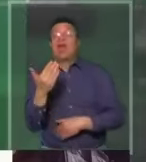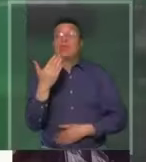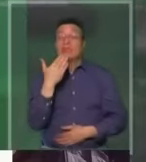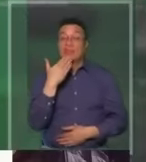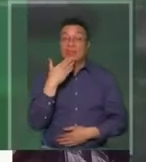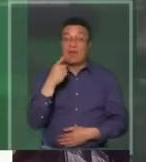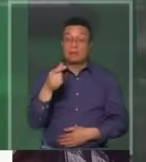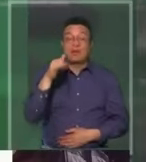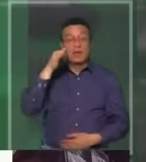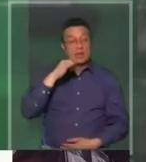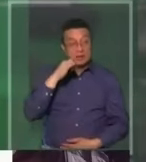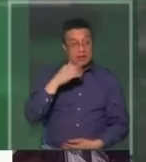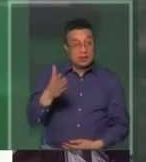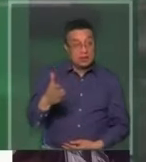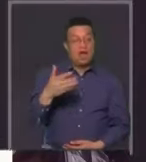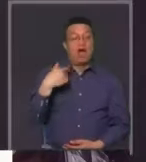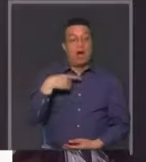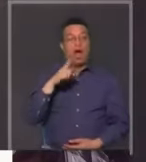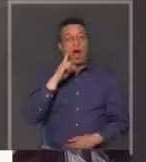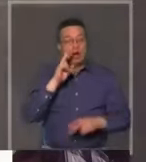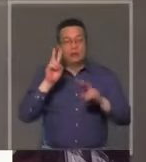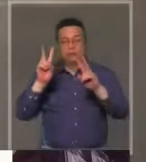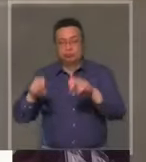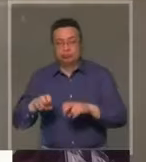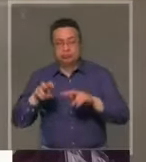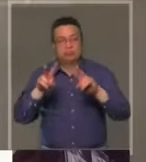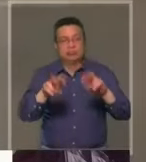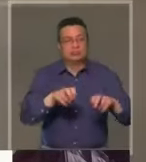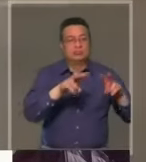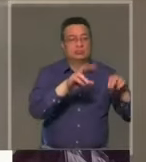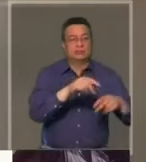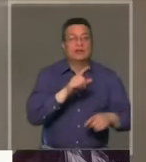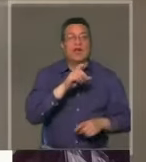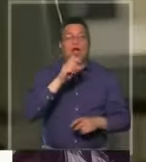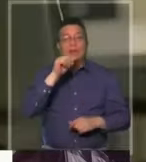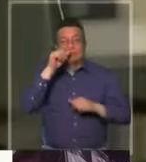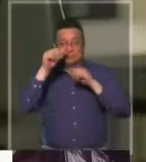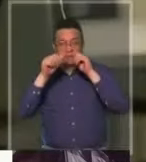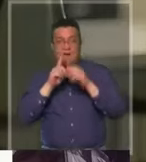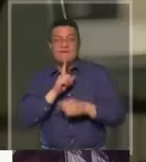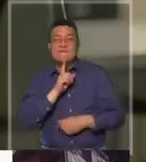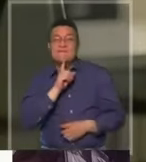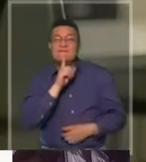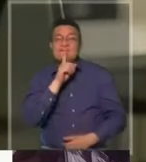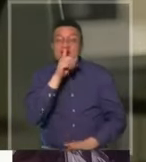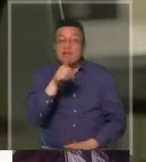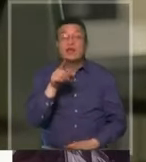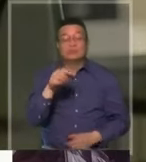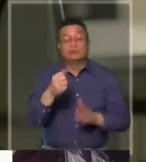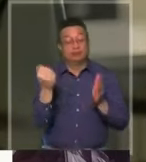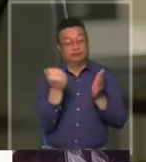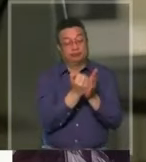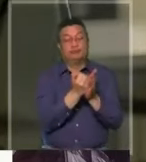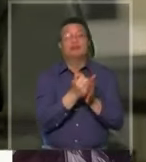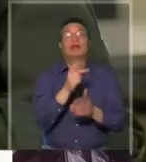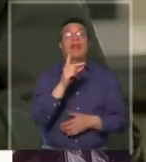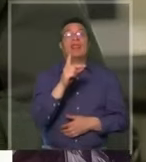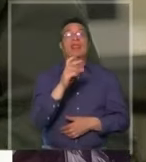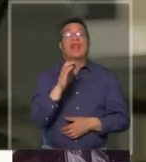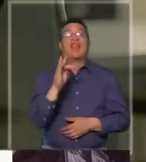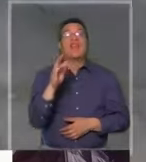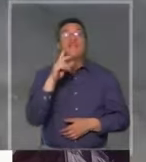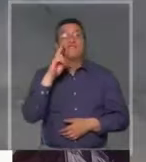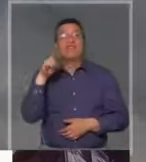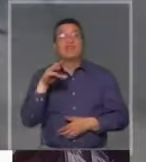ciudad de iquique hemos tenido decomisos de cloridrato cocaína eh con este sello de delfín cierto en